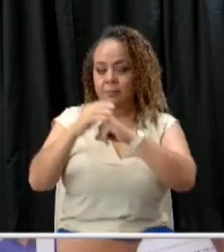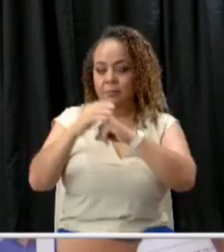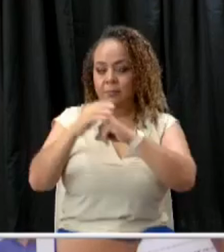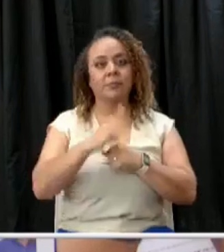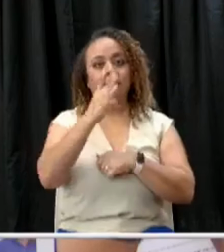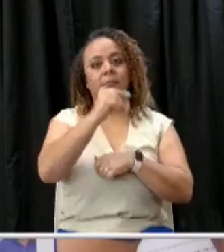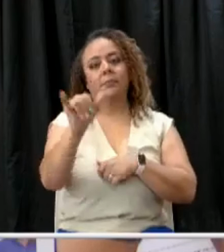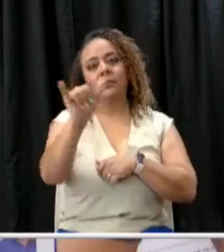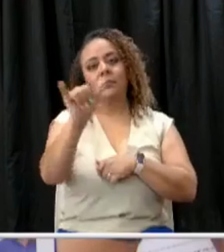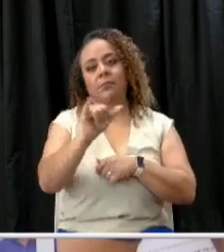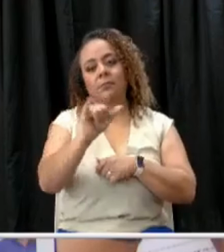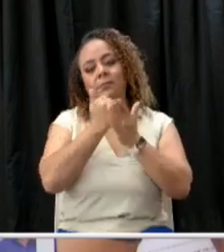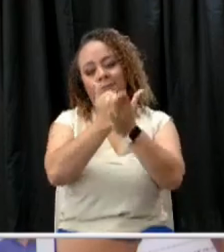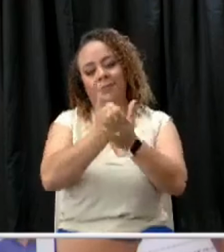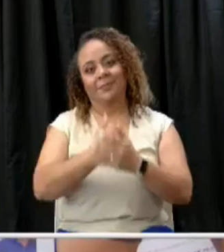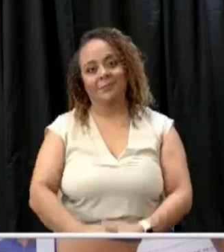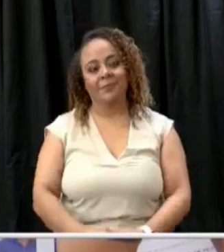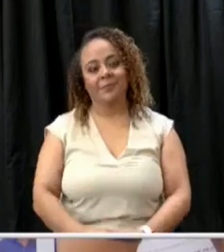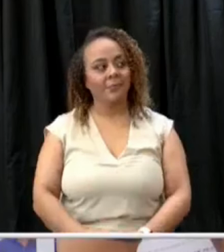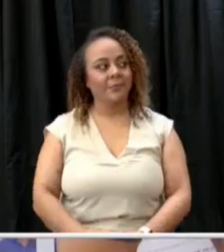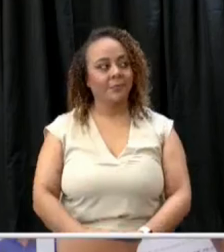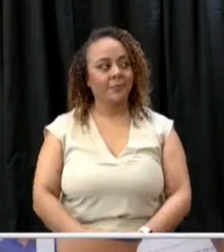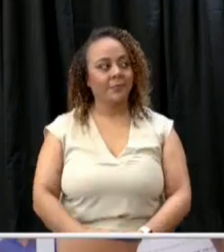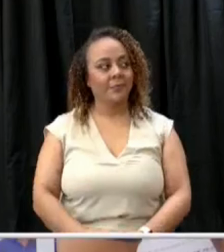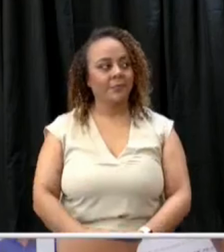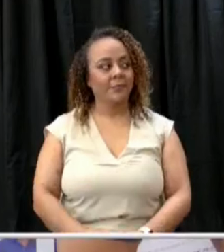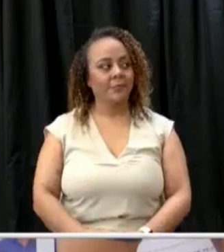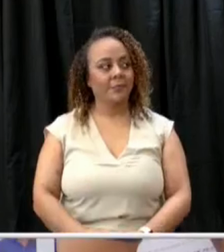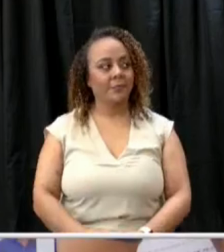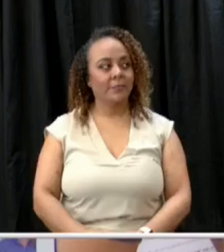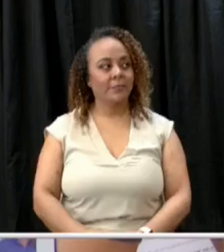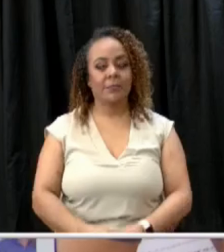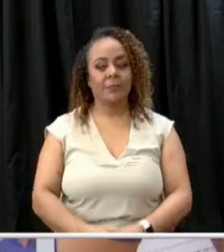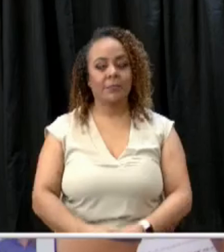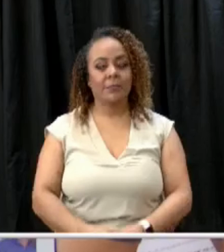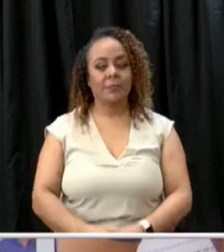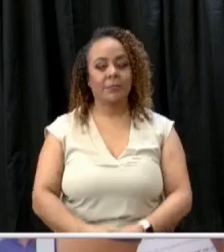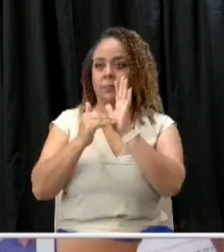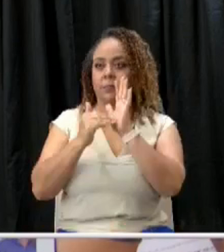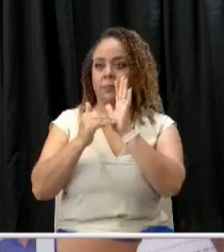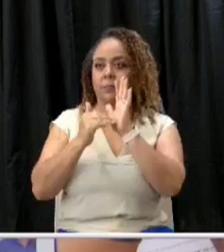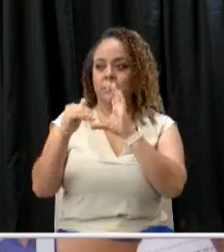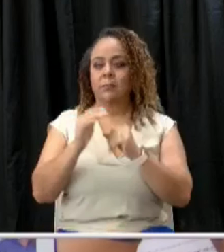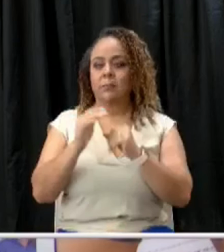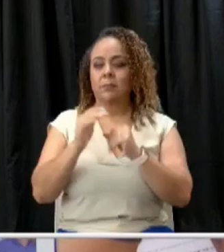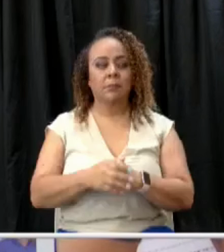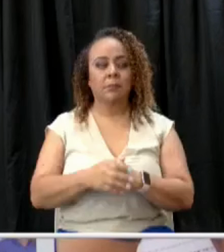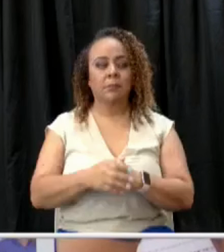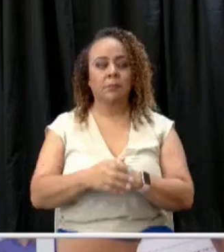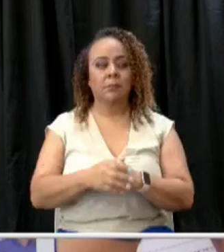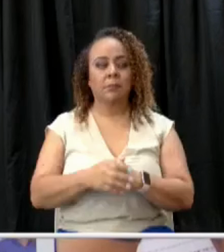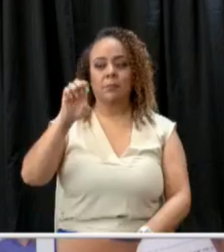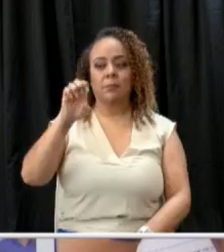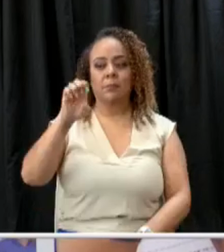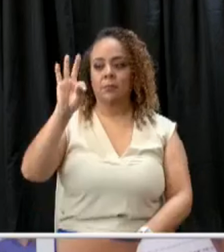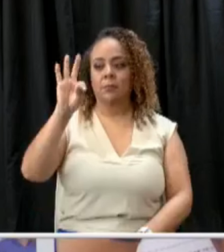y también colaborar. Ok. ¿Nos puede repetir el correo electrónico, Esteban? Nos dijiste